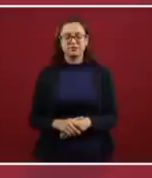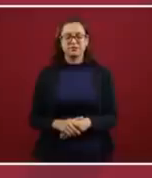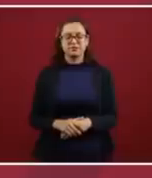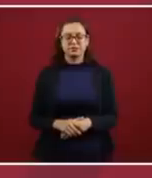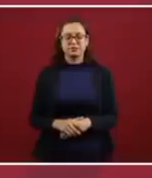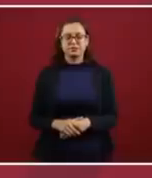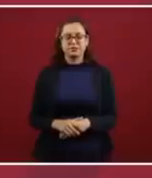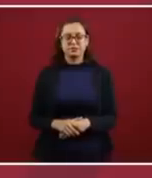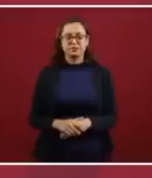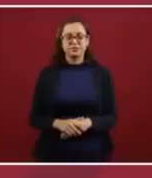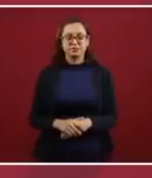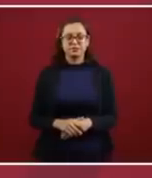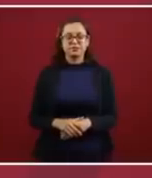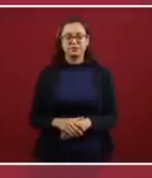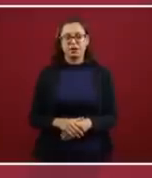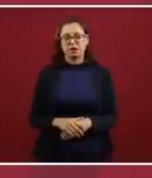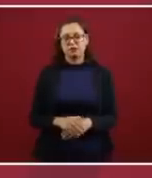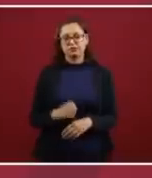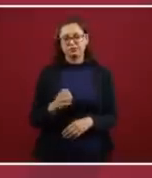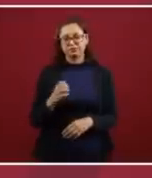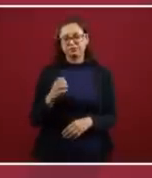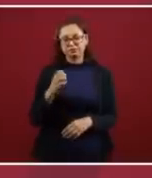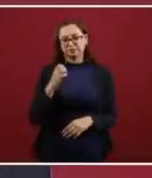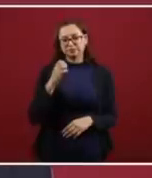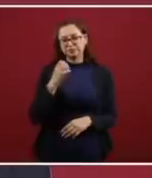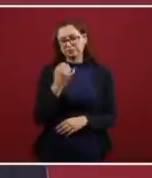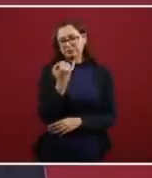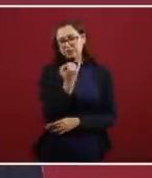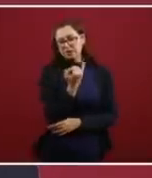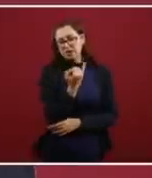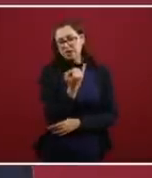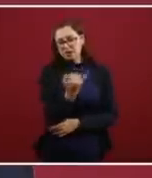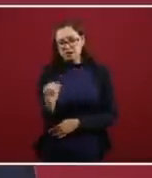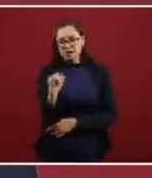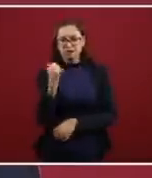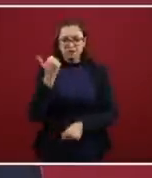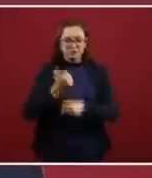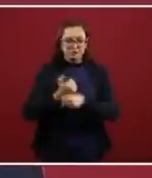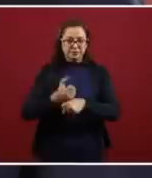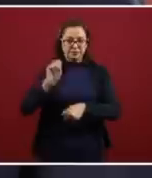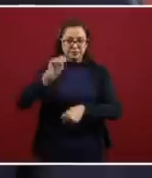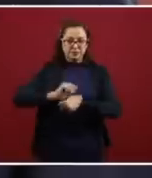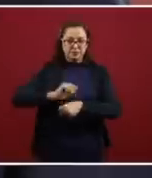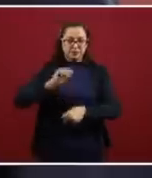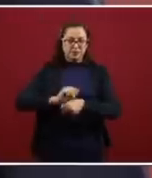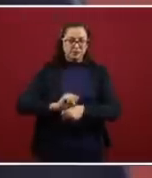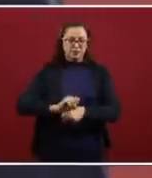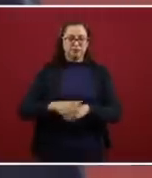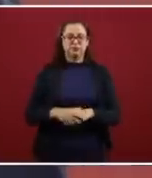de educación básica, preescolar, primaria y secundaria. Y